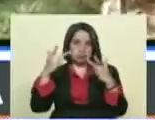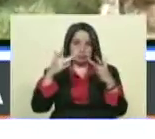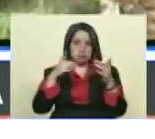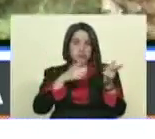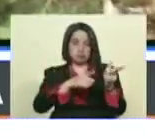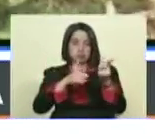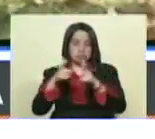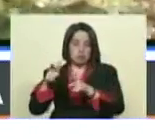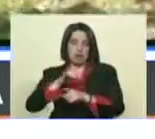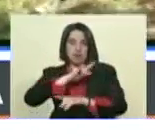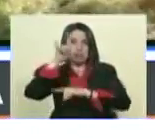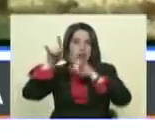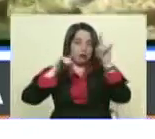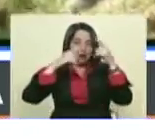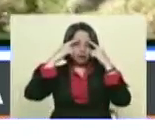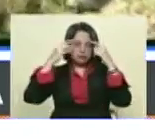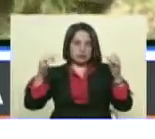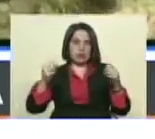aérea,